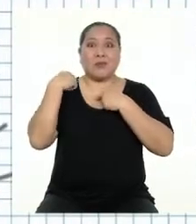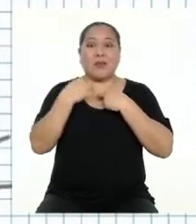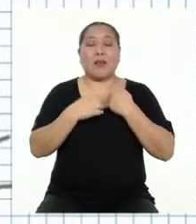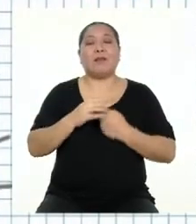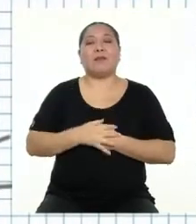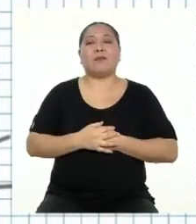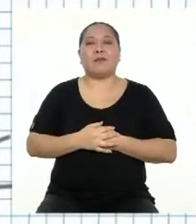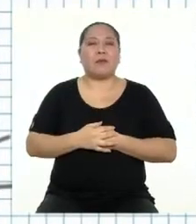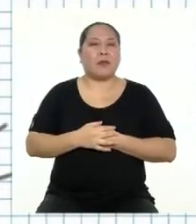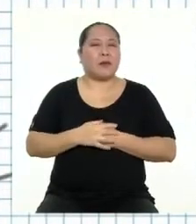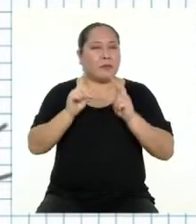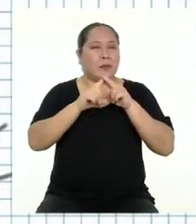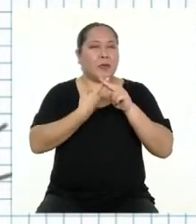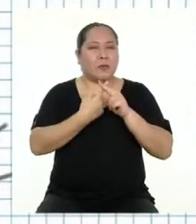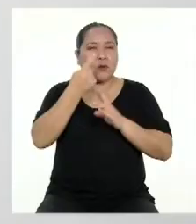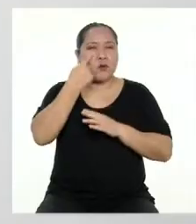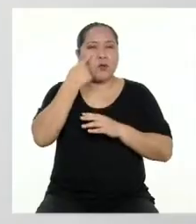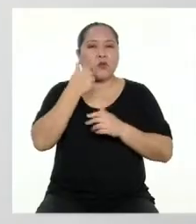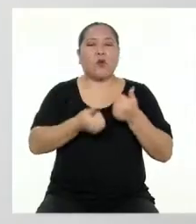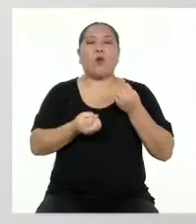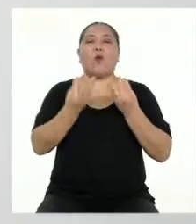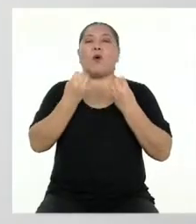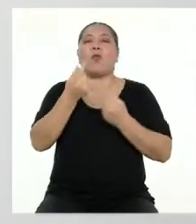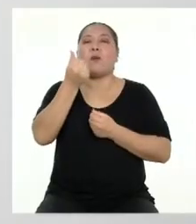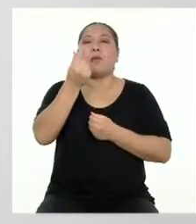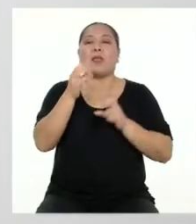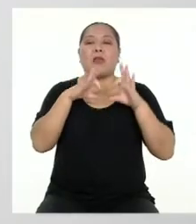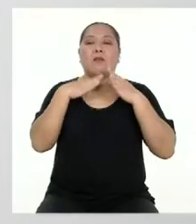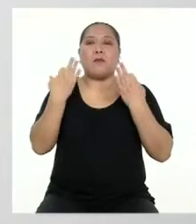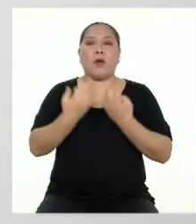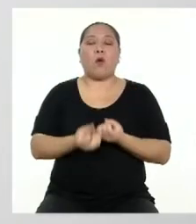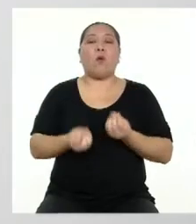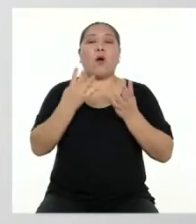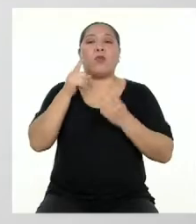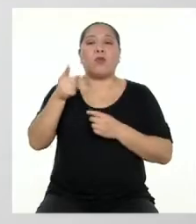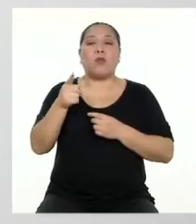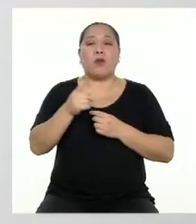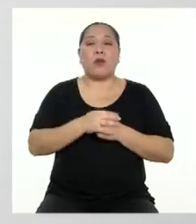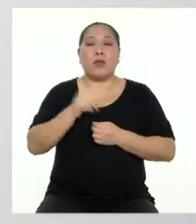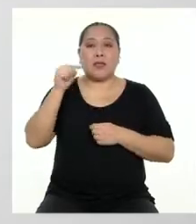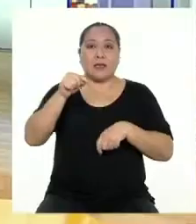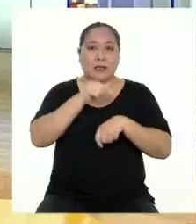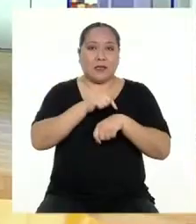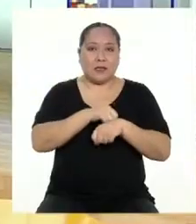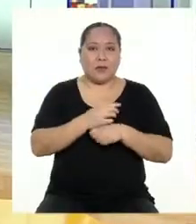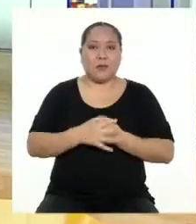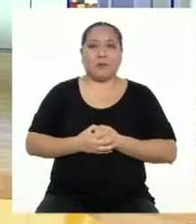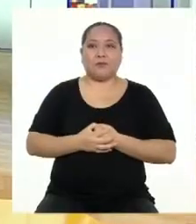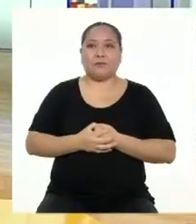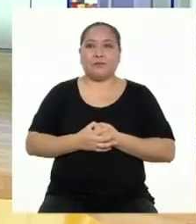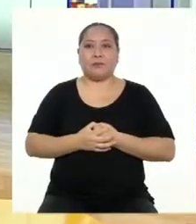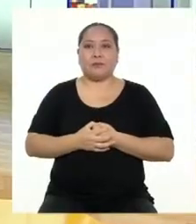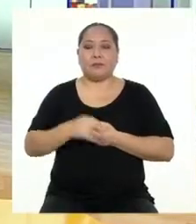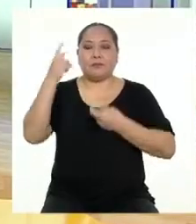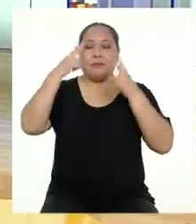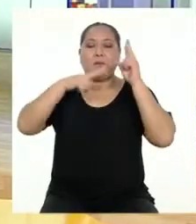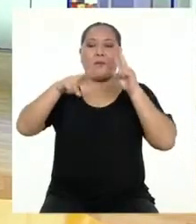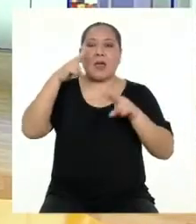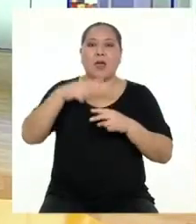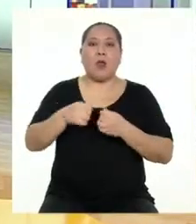conocer cuánto es el ingreso familiar mensual, es decir, con cuánto dinero contamos para ese periodo de tiempo. Averiguar cuál es